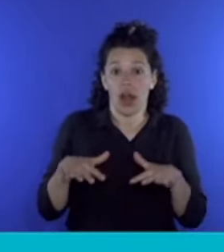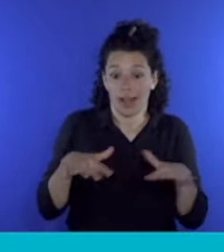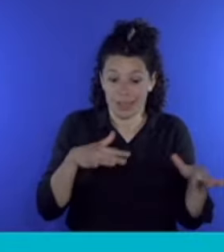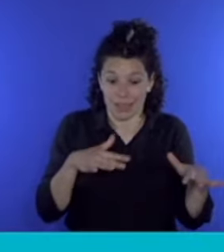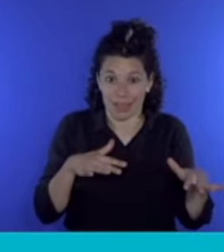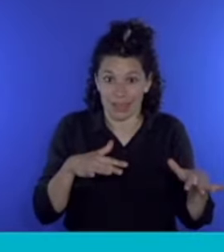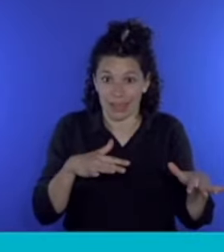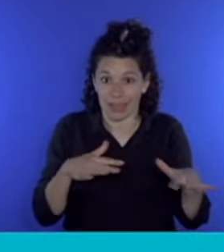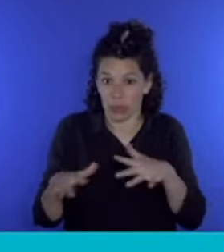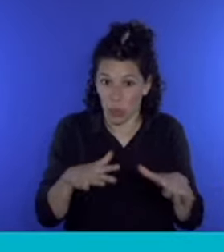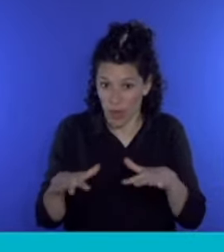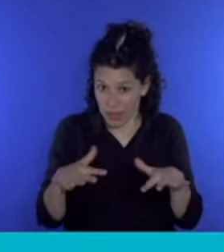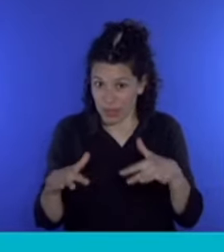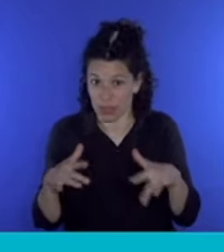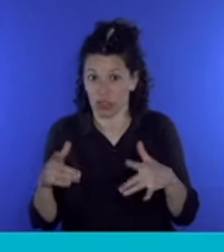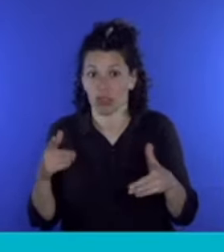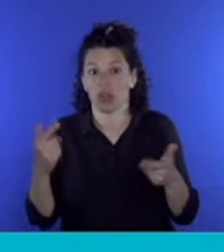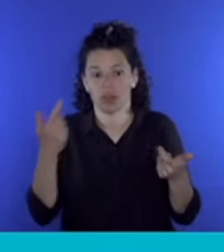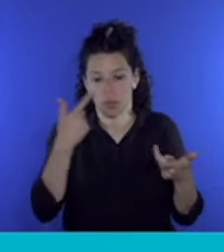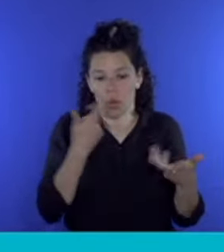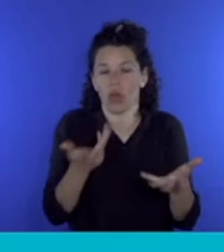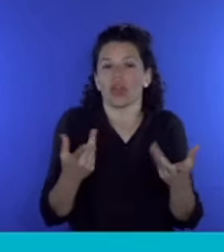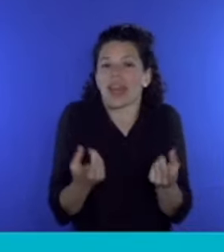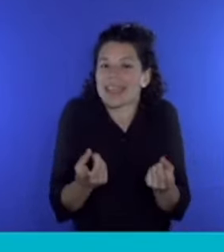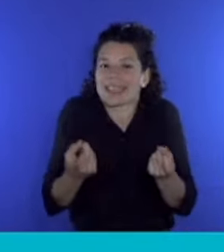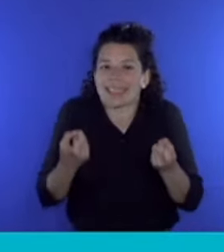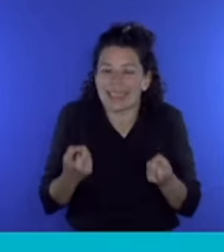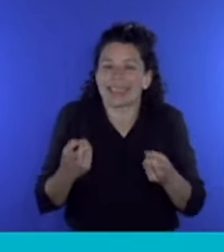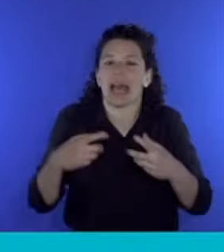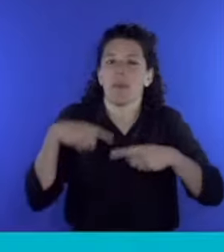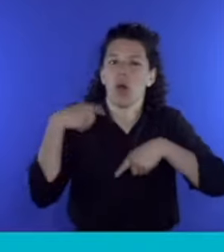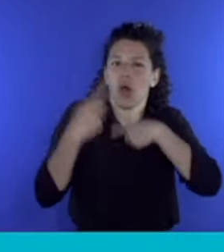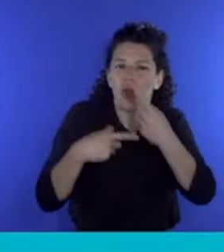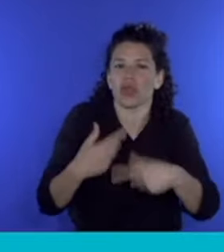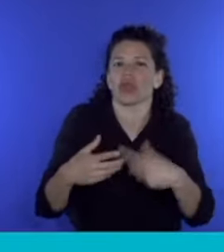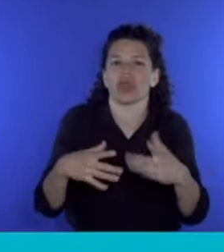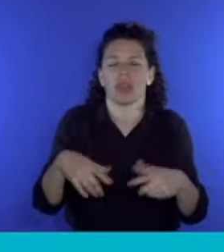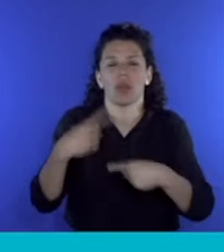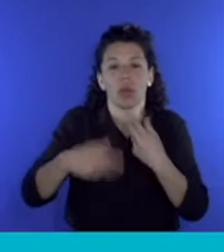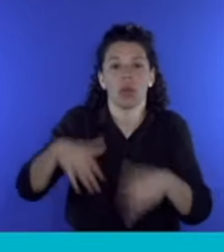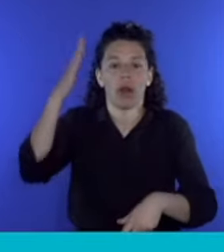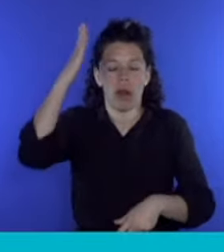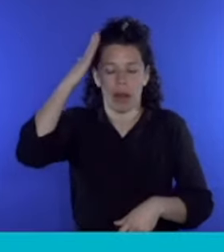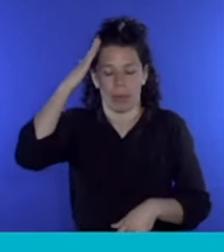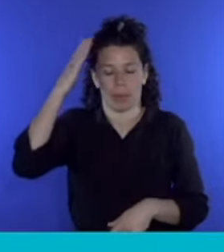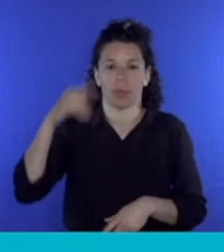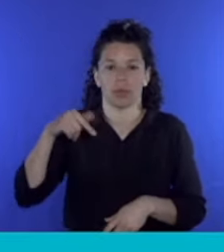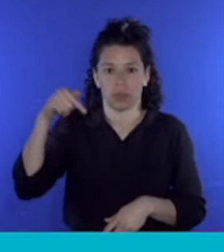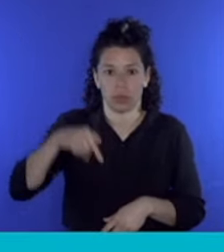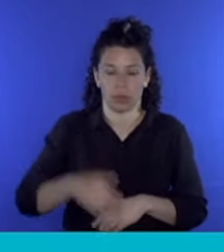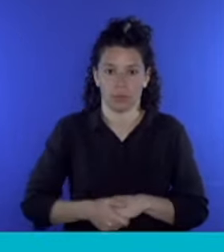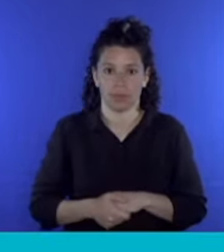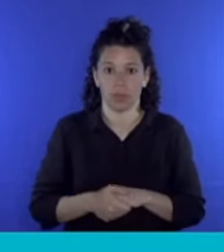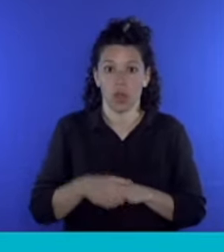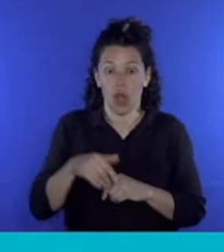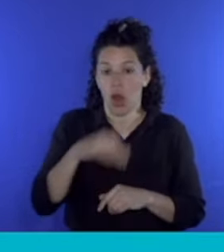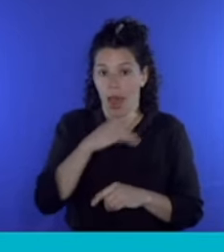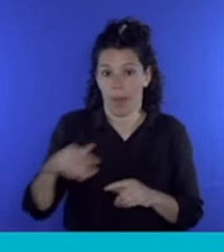necesidad de mantener viva la memoria sin duda hoy con la media sanción que le